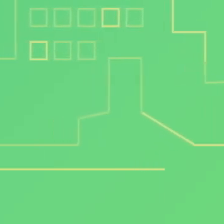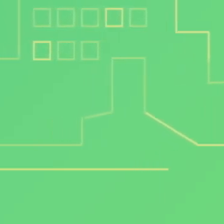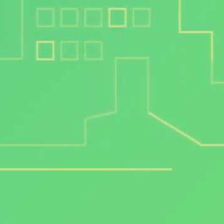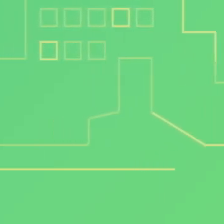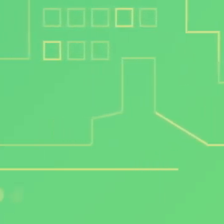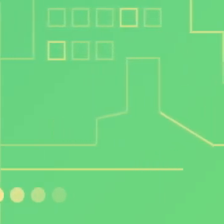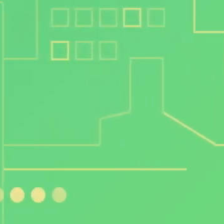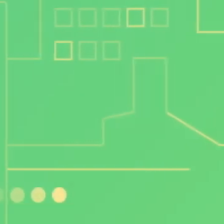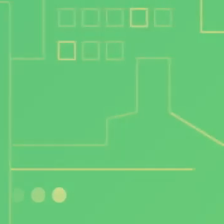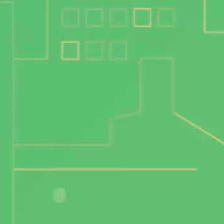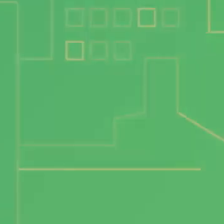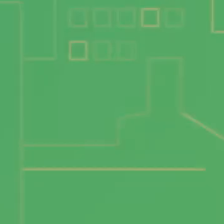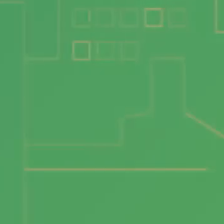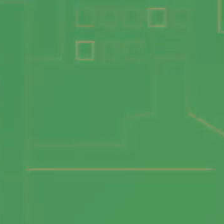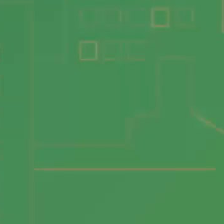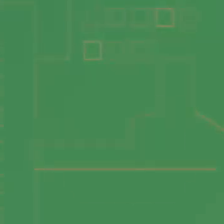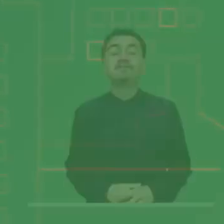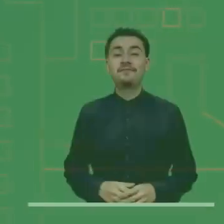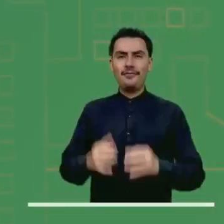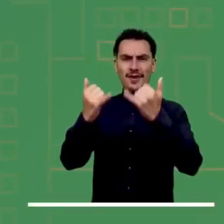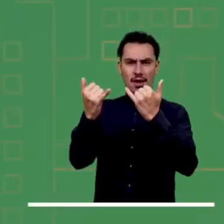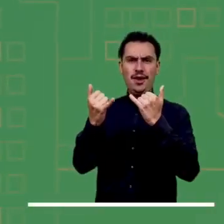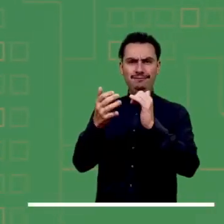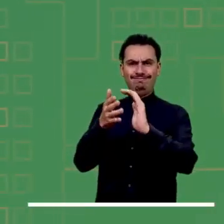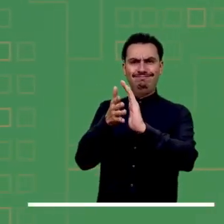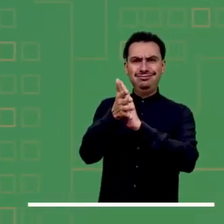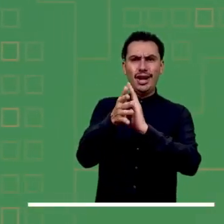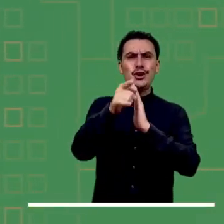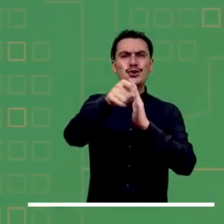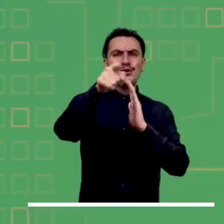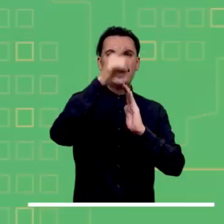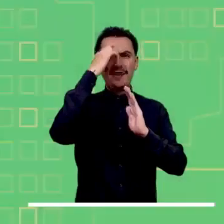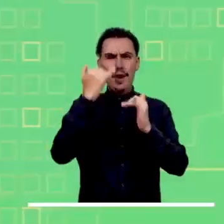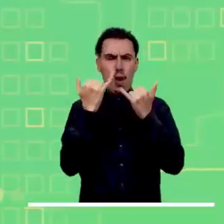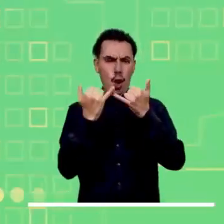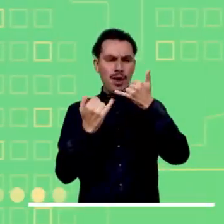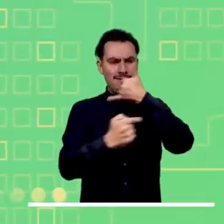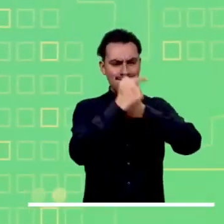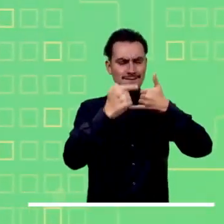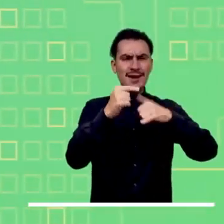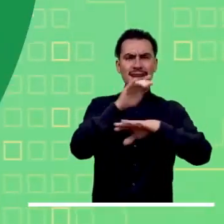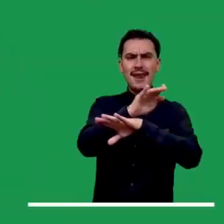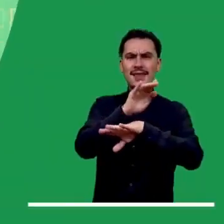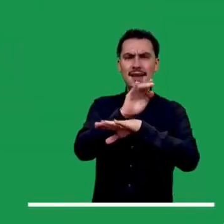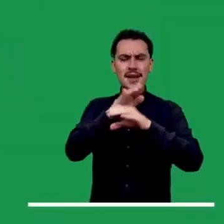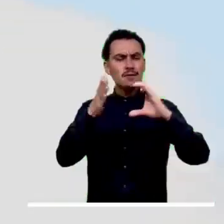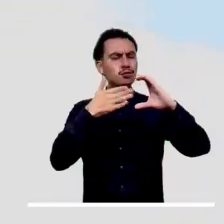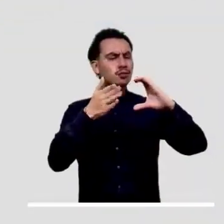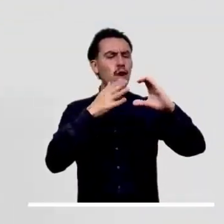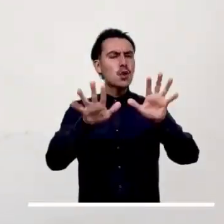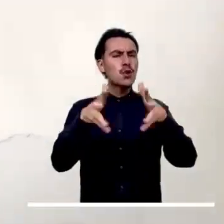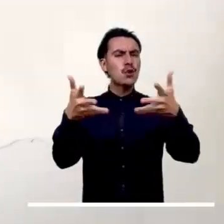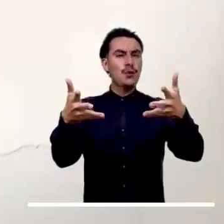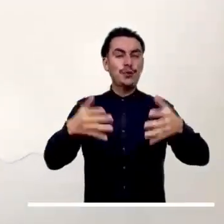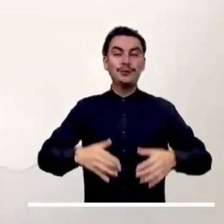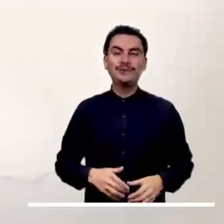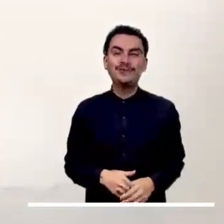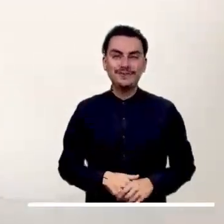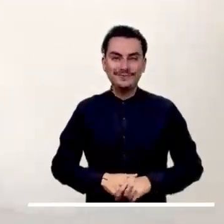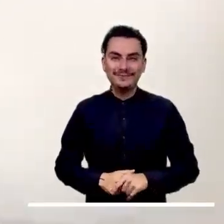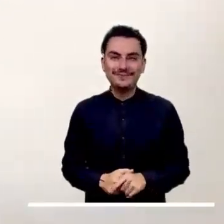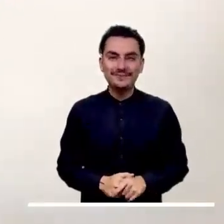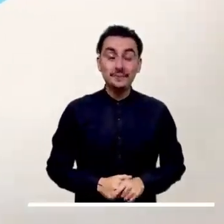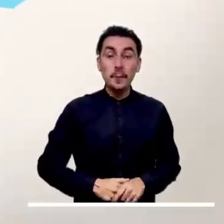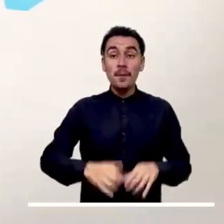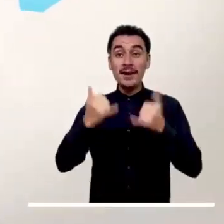Volvemos con ustedes para presentarles la más reciente información meteorológica para la tarde de hoy, sábado.